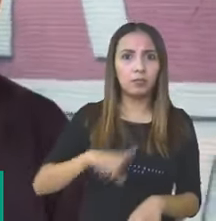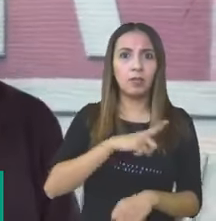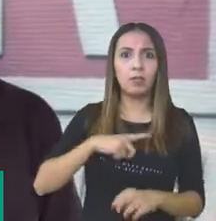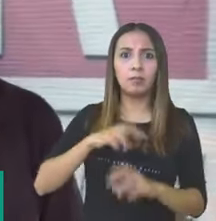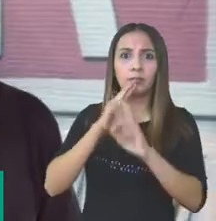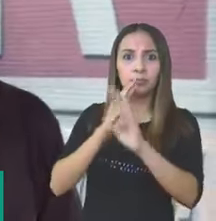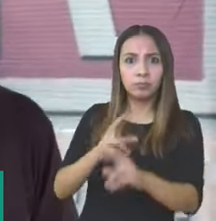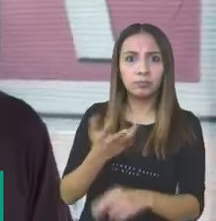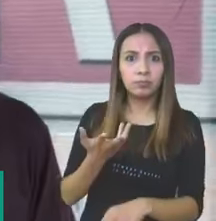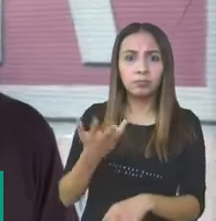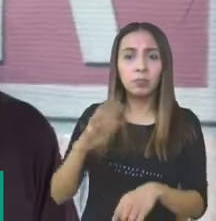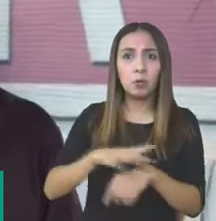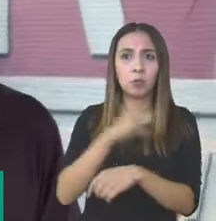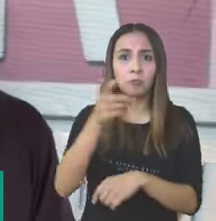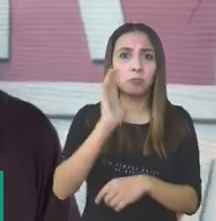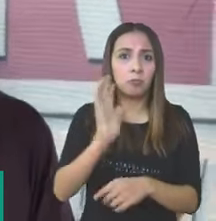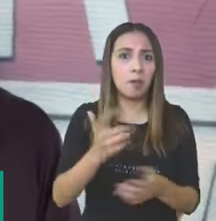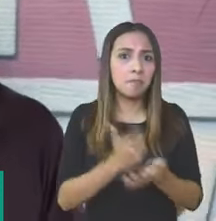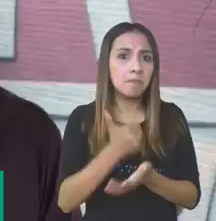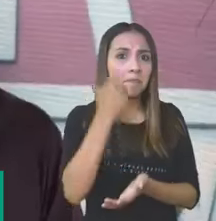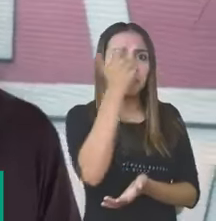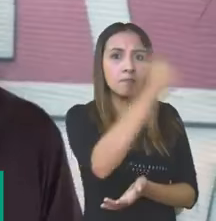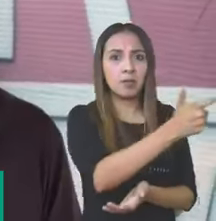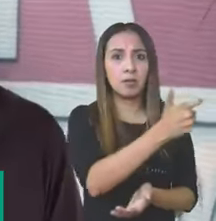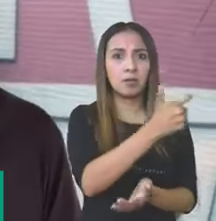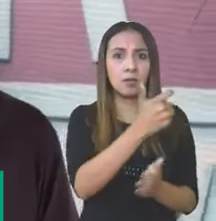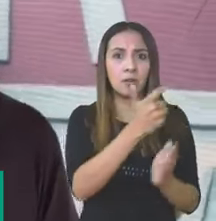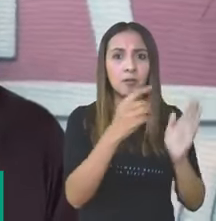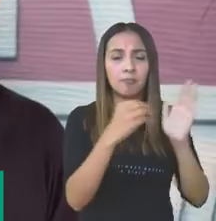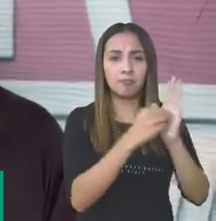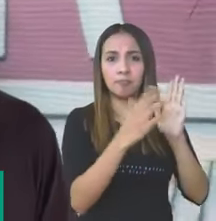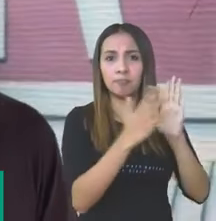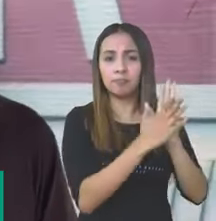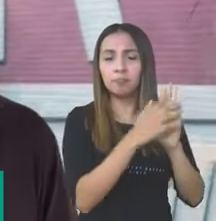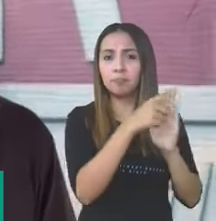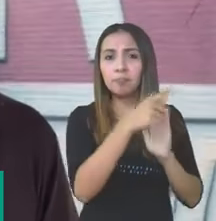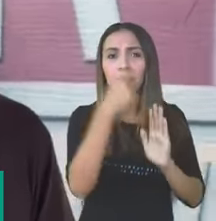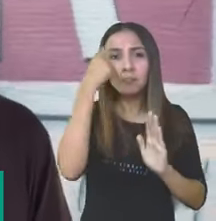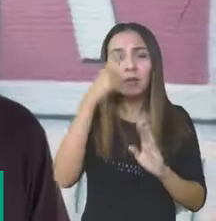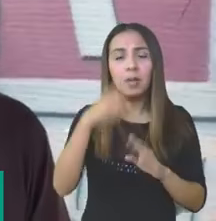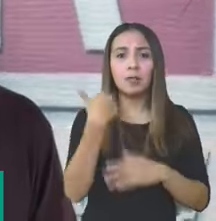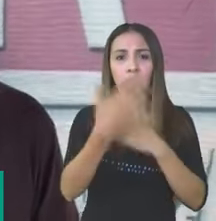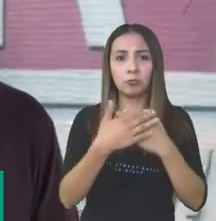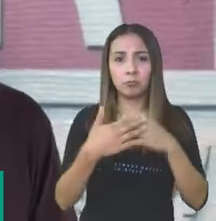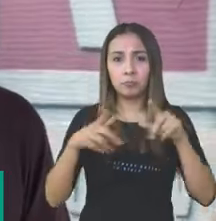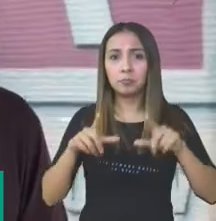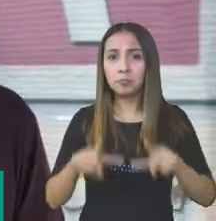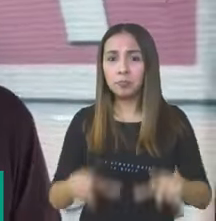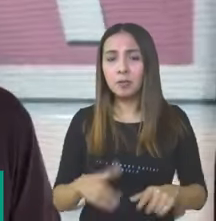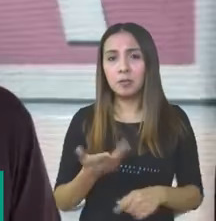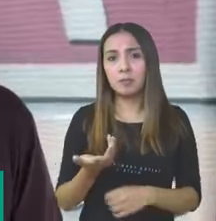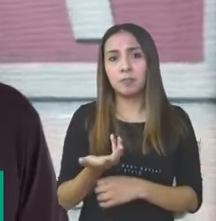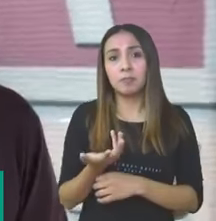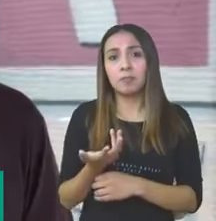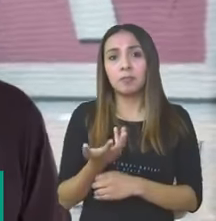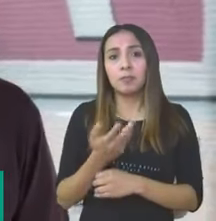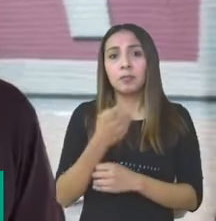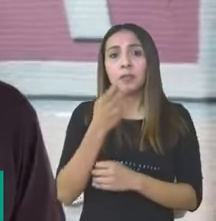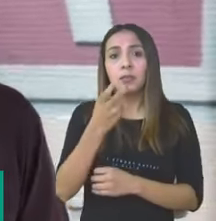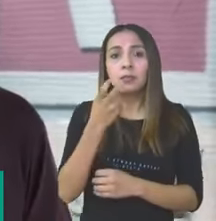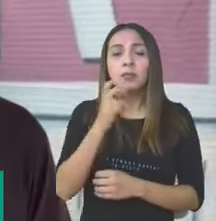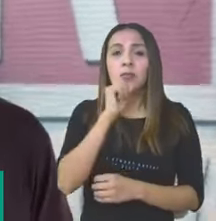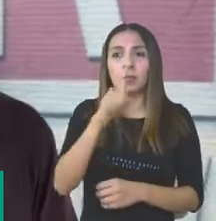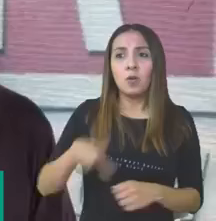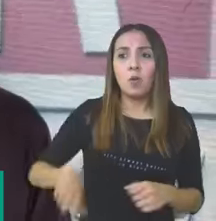pagando. Pagando un esquema de protección, vamos a decirlo. Y además de todo, el